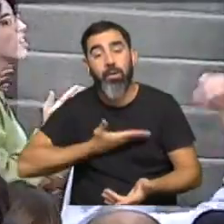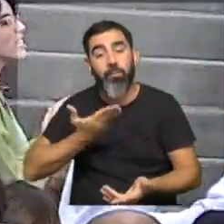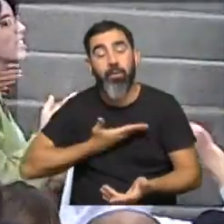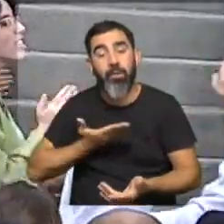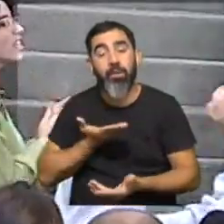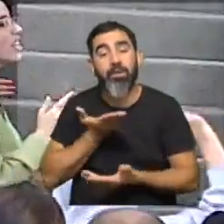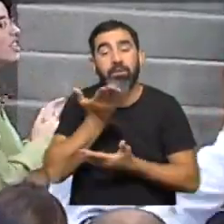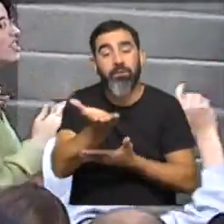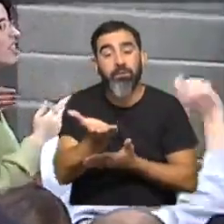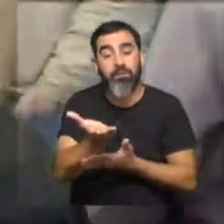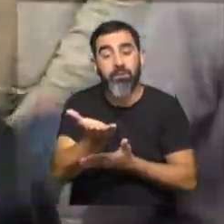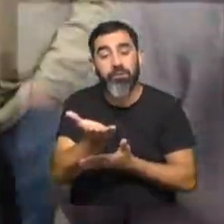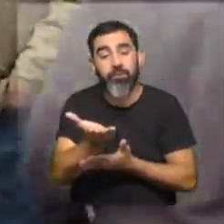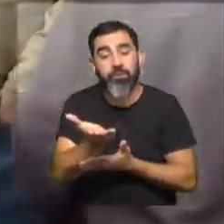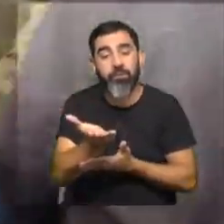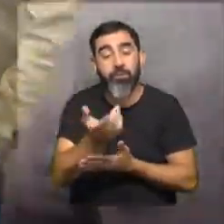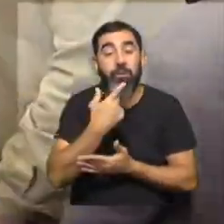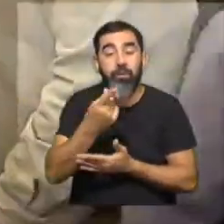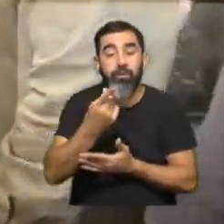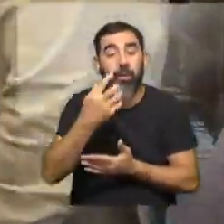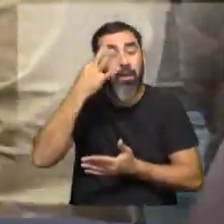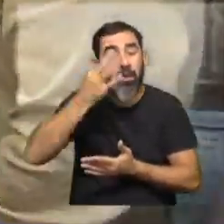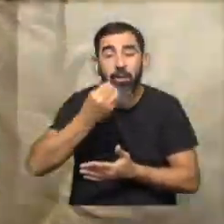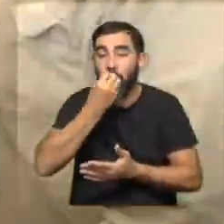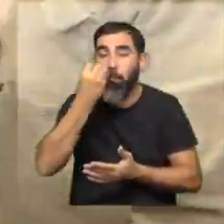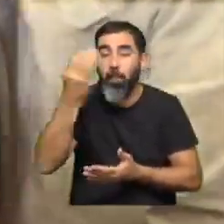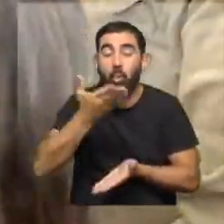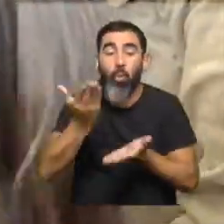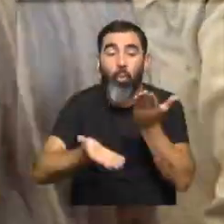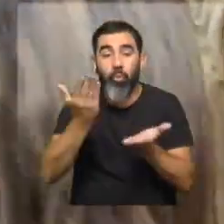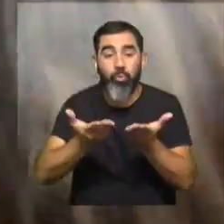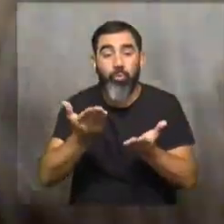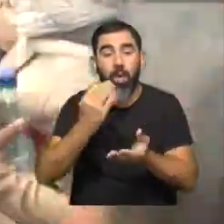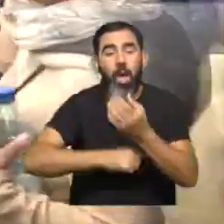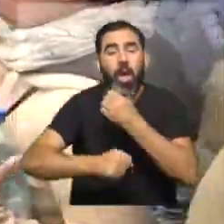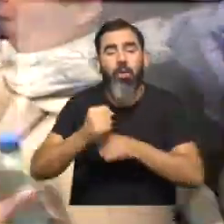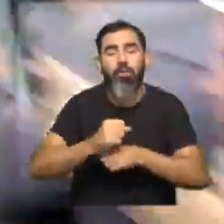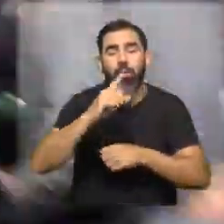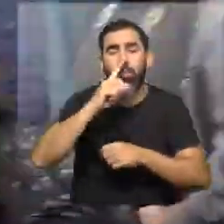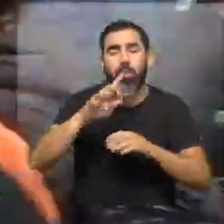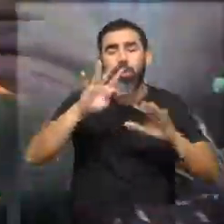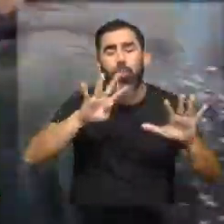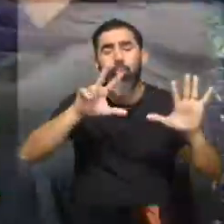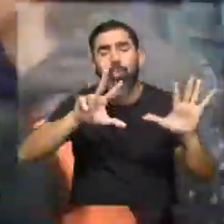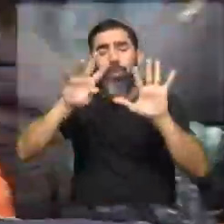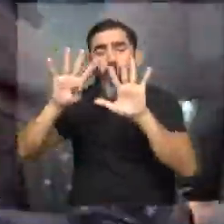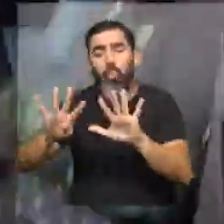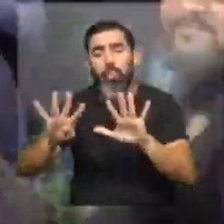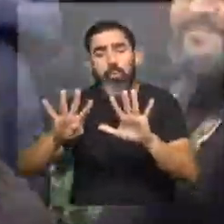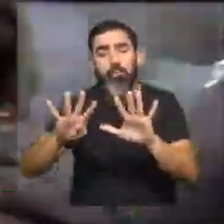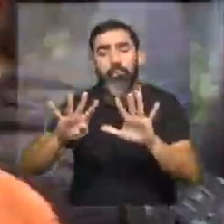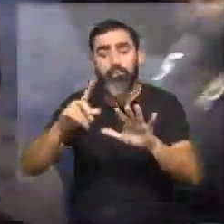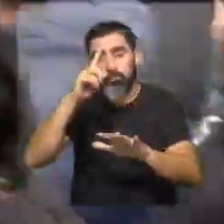exigir lo que desde su perspectiva ellos creen que es justo. Desde el año 1989, la